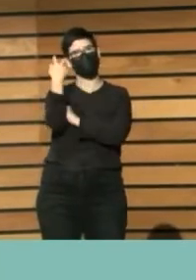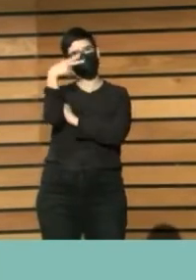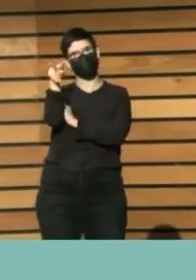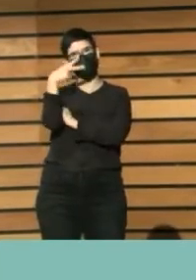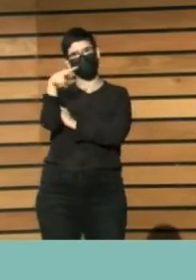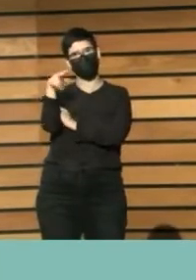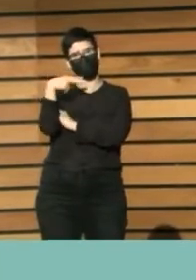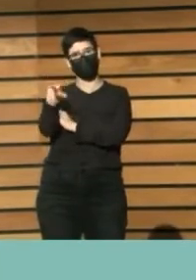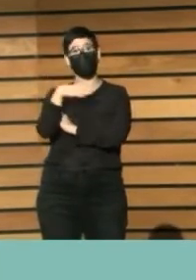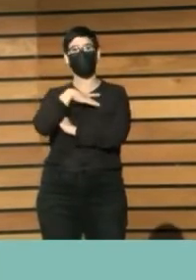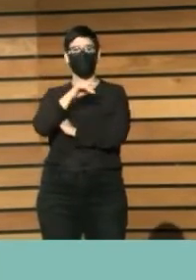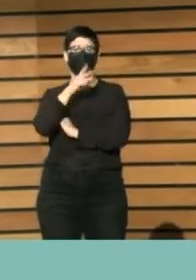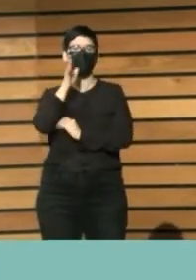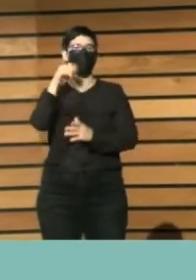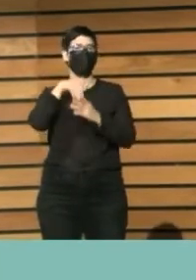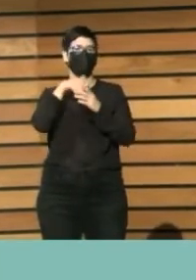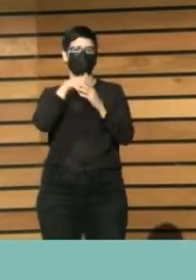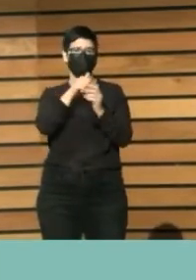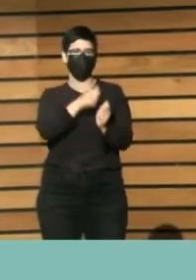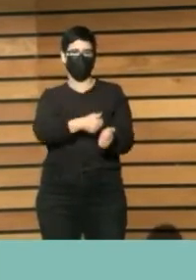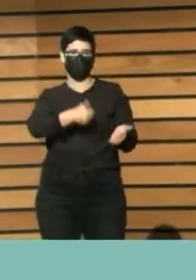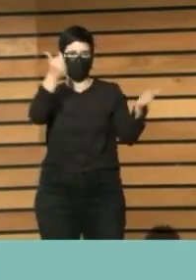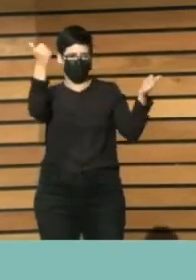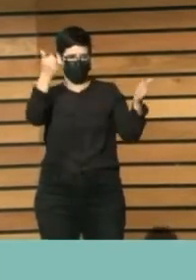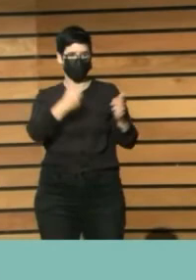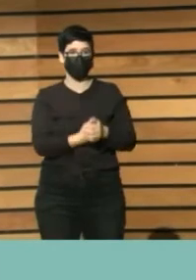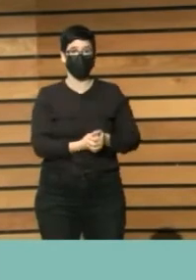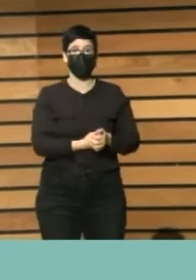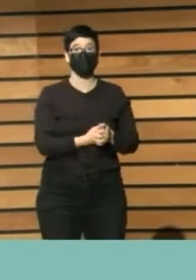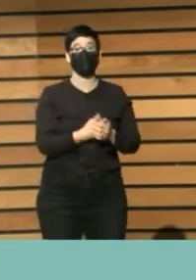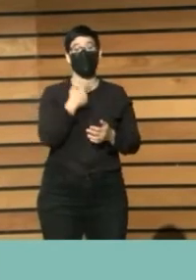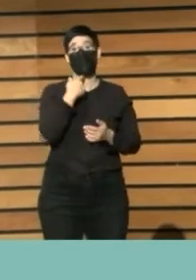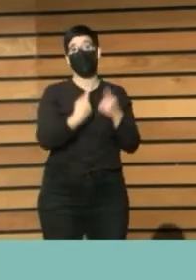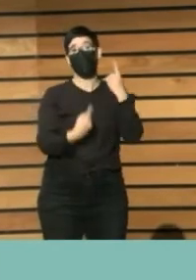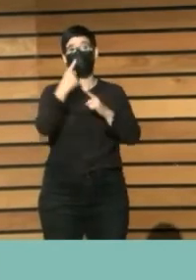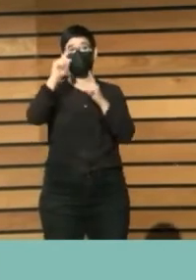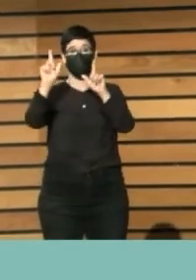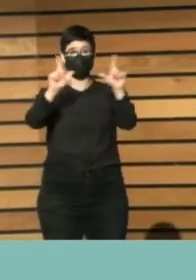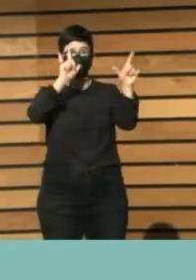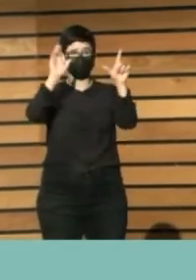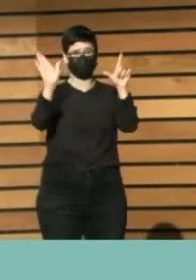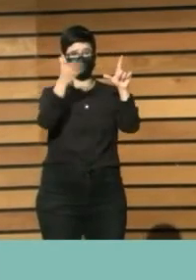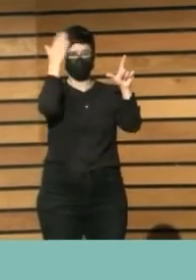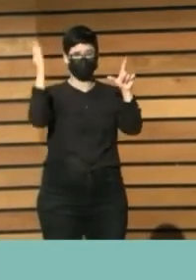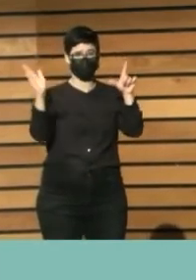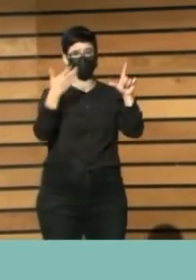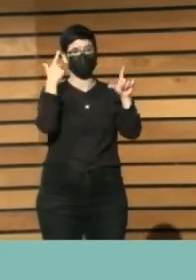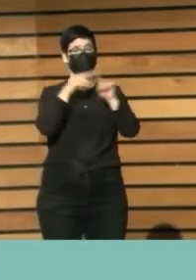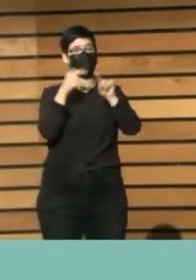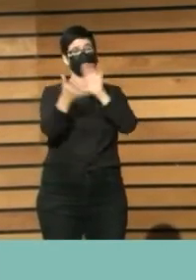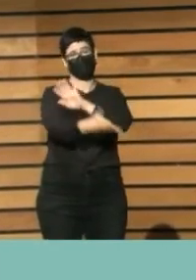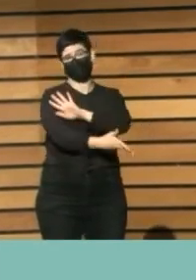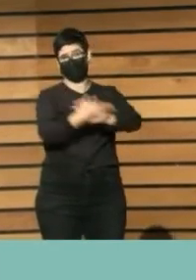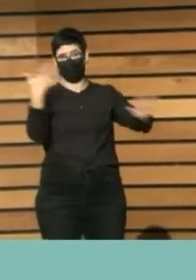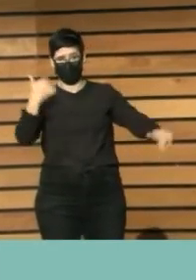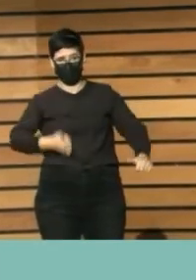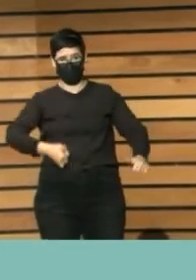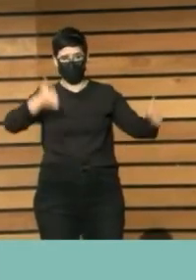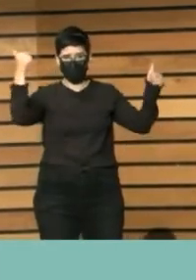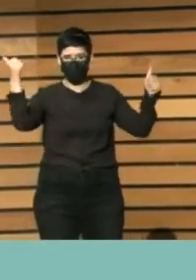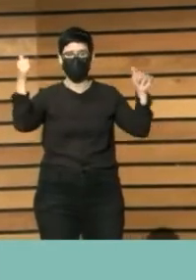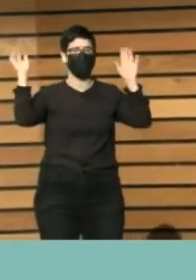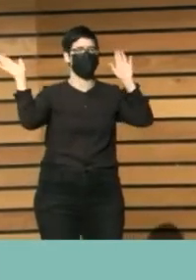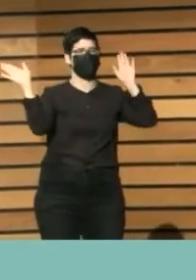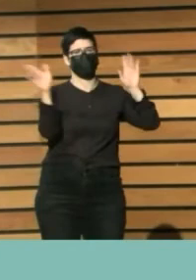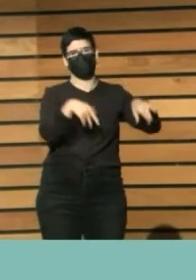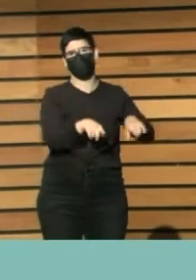que verán aquí. Y yo, bueno, me saltaré algunas diapositivas para poder ir un poco rápido, ¿no? Al final, lo que